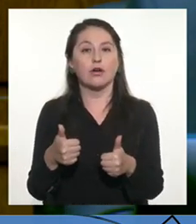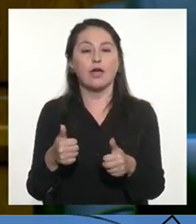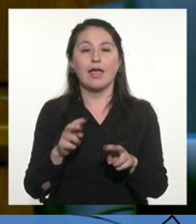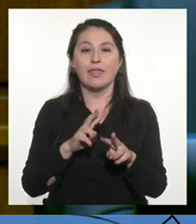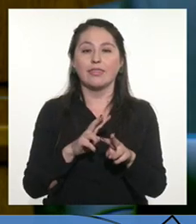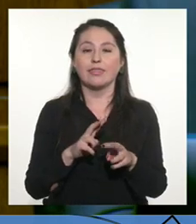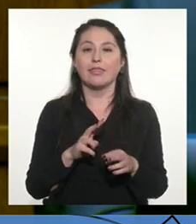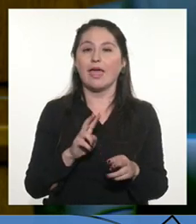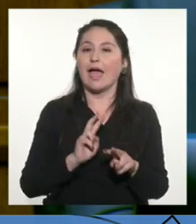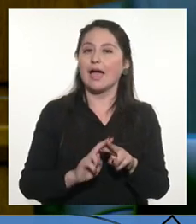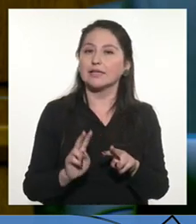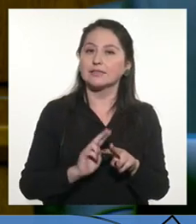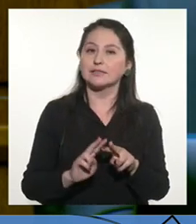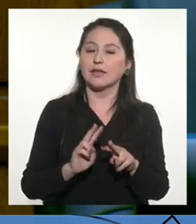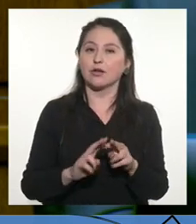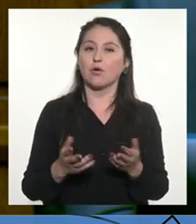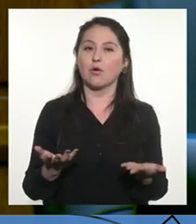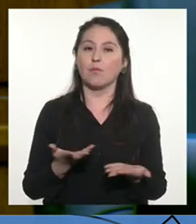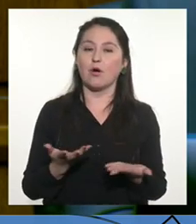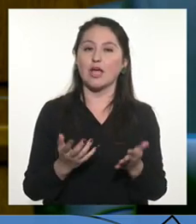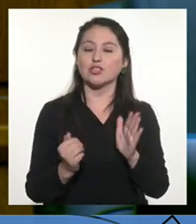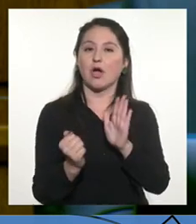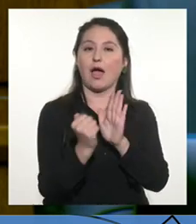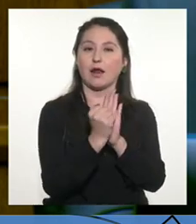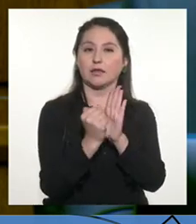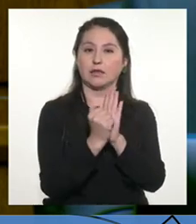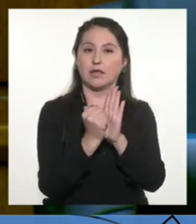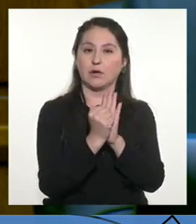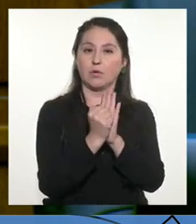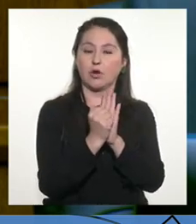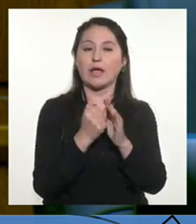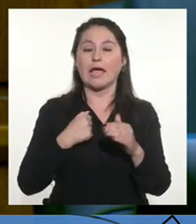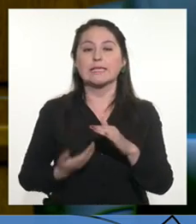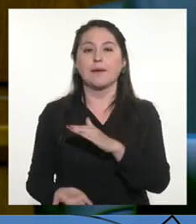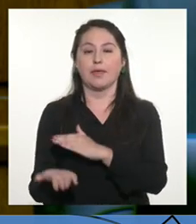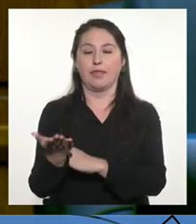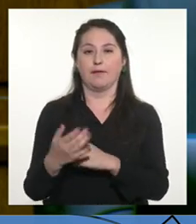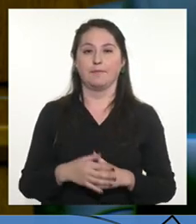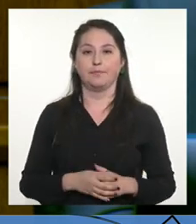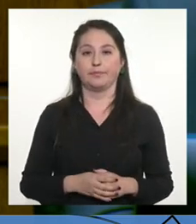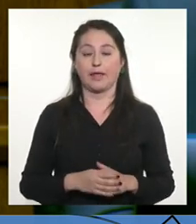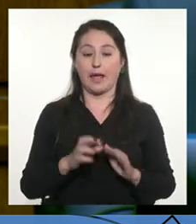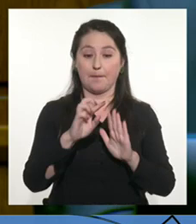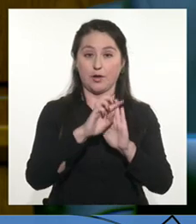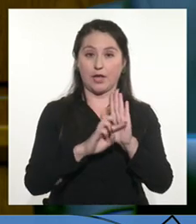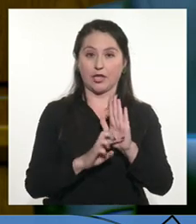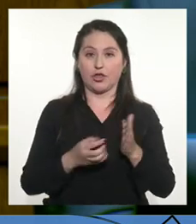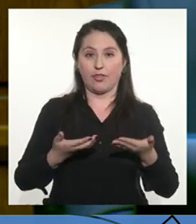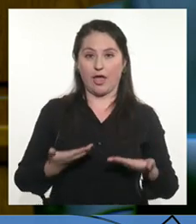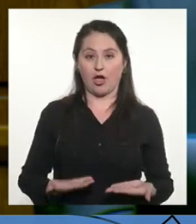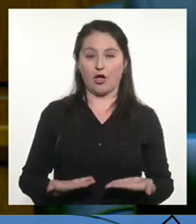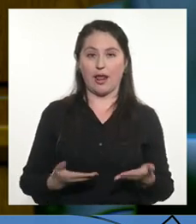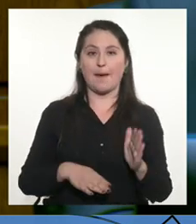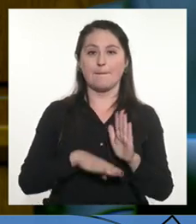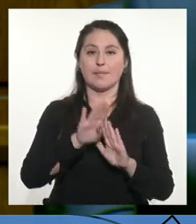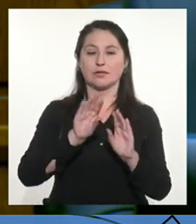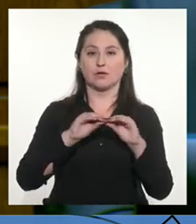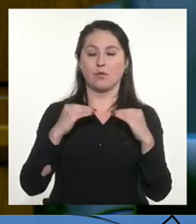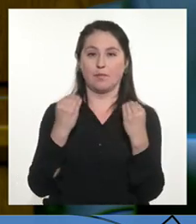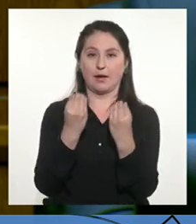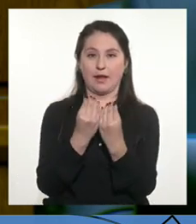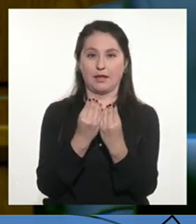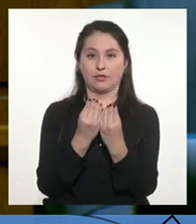retirado esos artículos que se proponían el proyecto actual es mucho más completo y